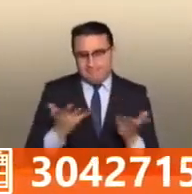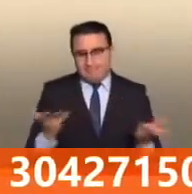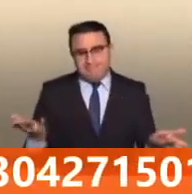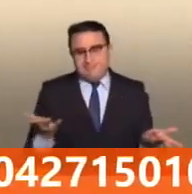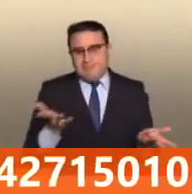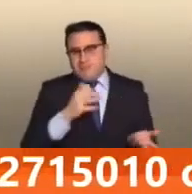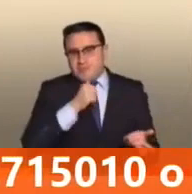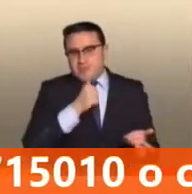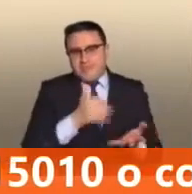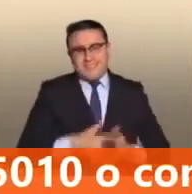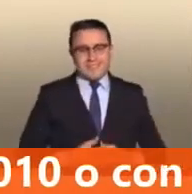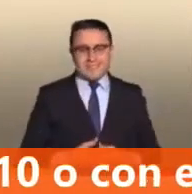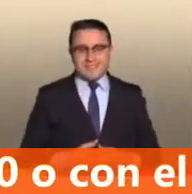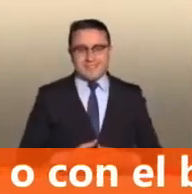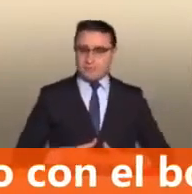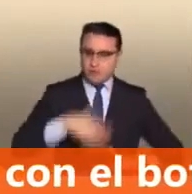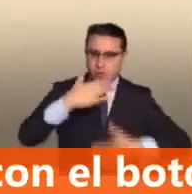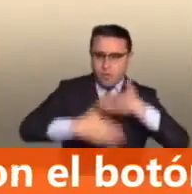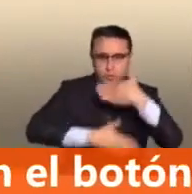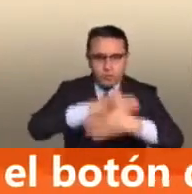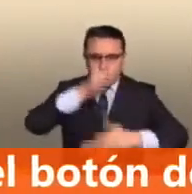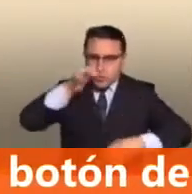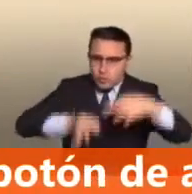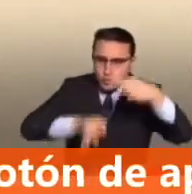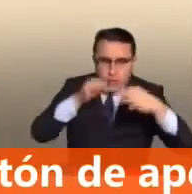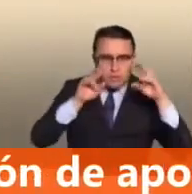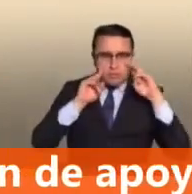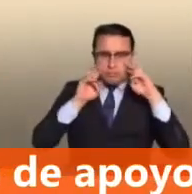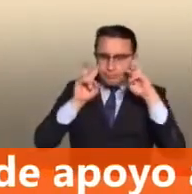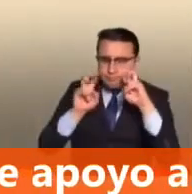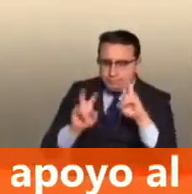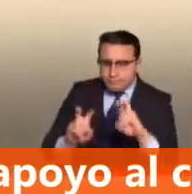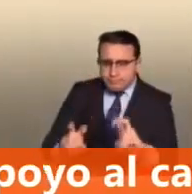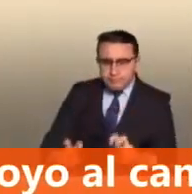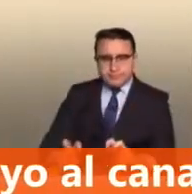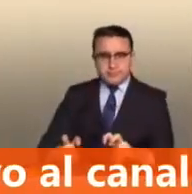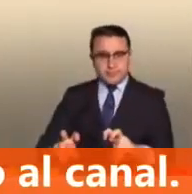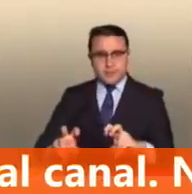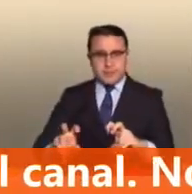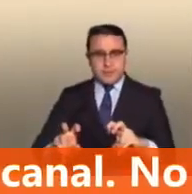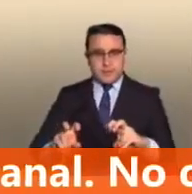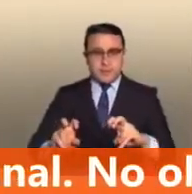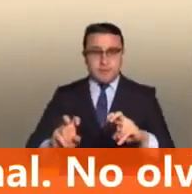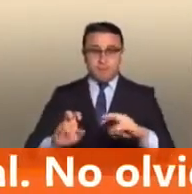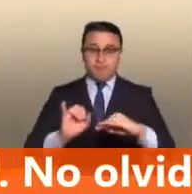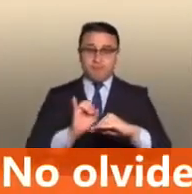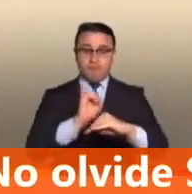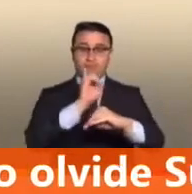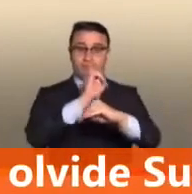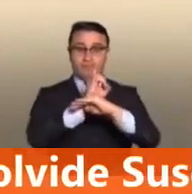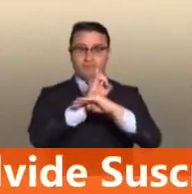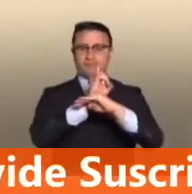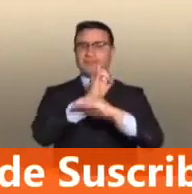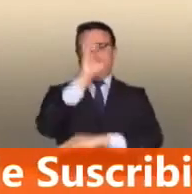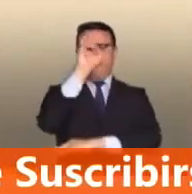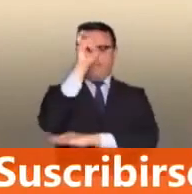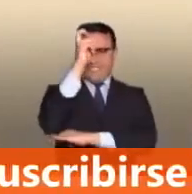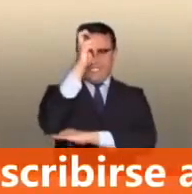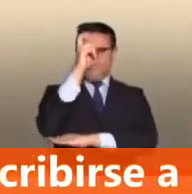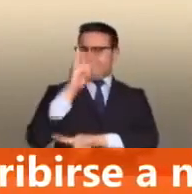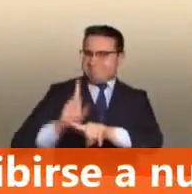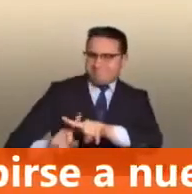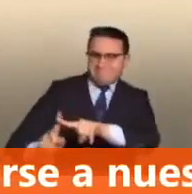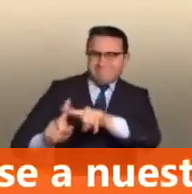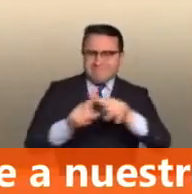Pero los procesos judiciales, las investigaciones, la institución que llamamos Fiscalía y